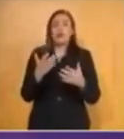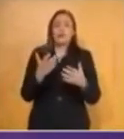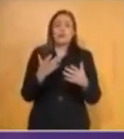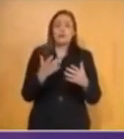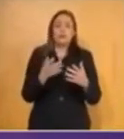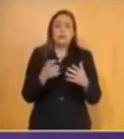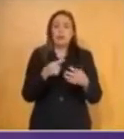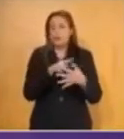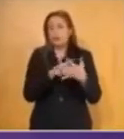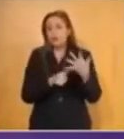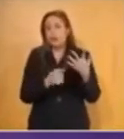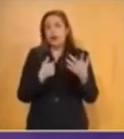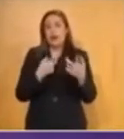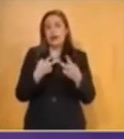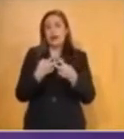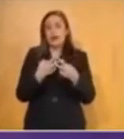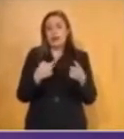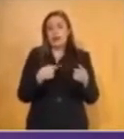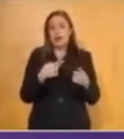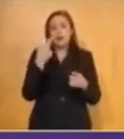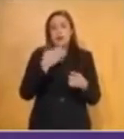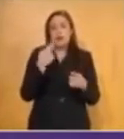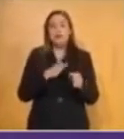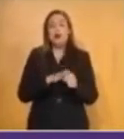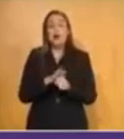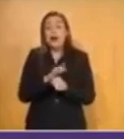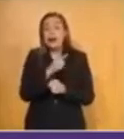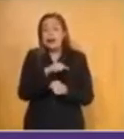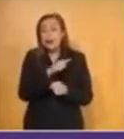a very famous character, that is Snoopy.